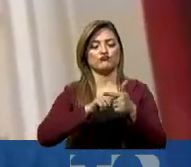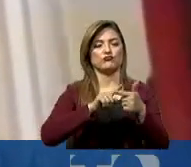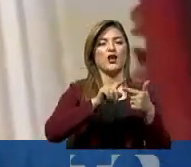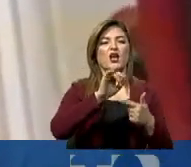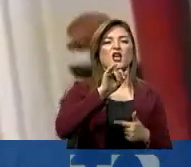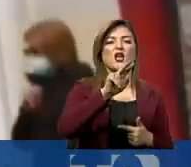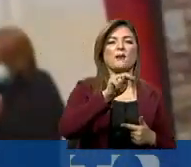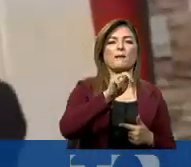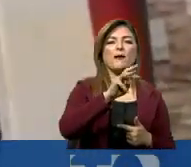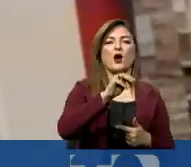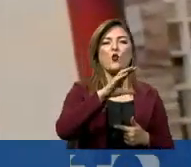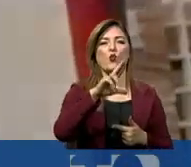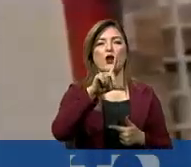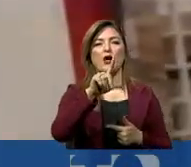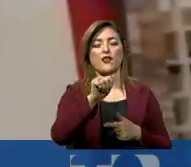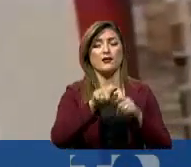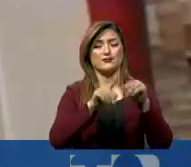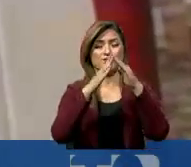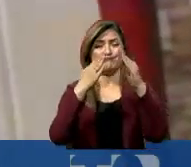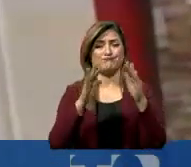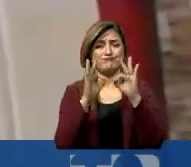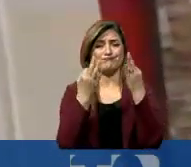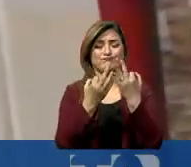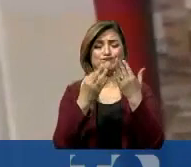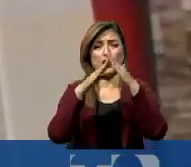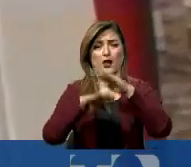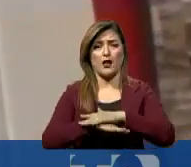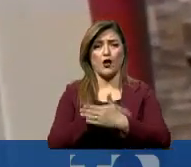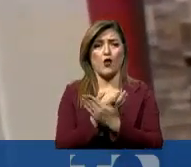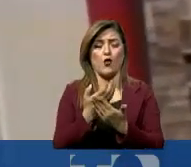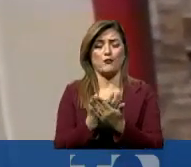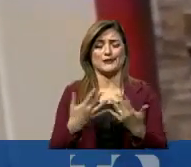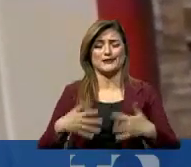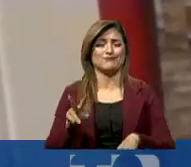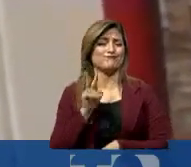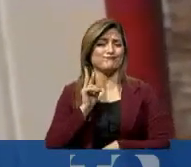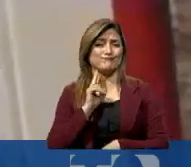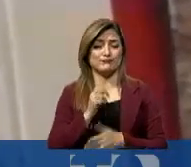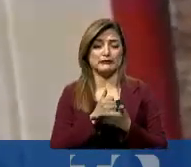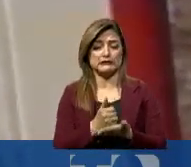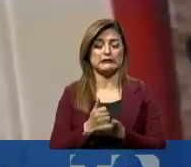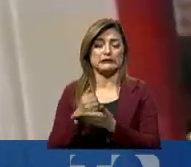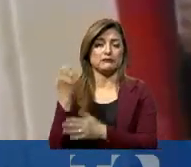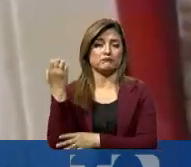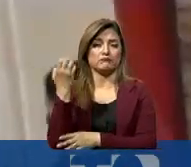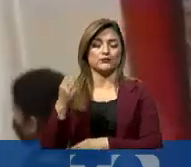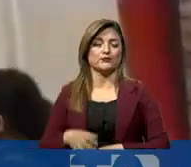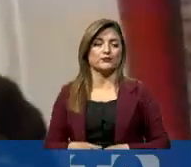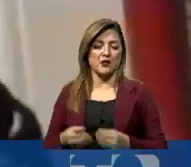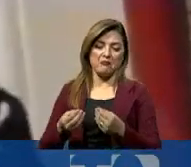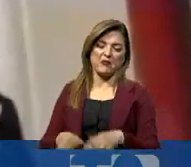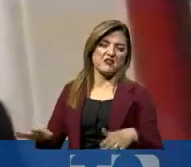llamando hay temas de emergencia se han quedado sin sí en sus casas han perdido todas sus bienes no